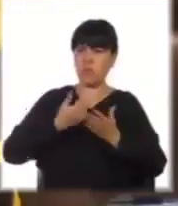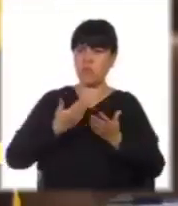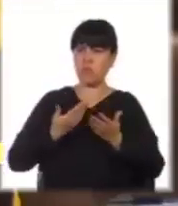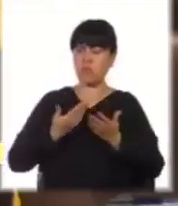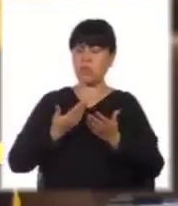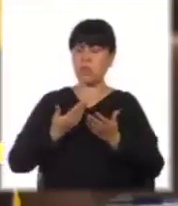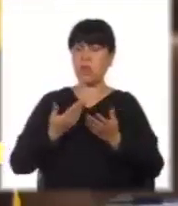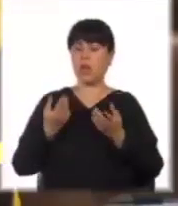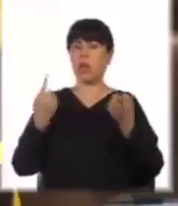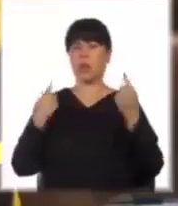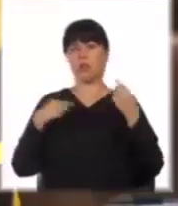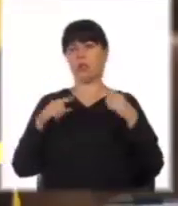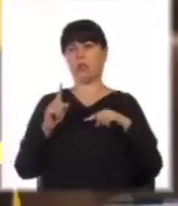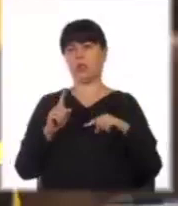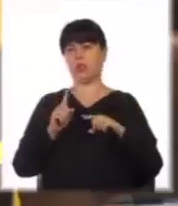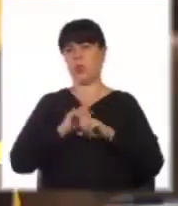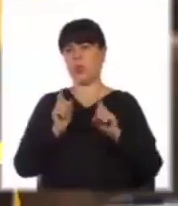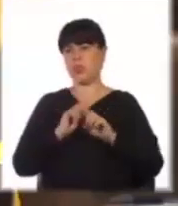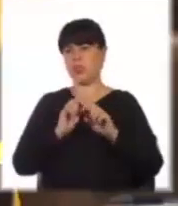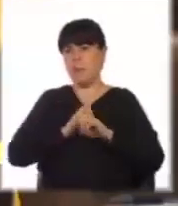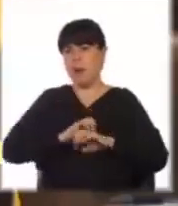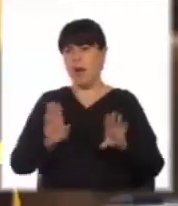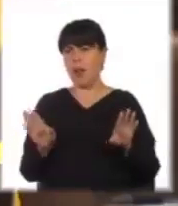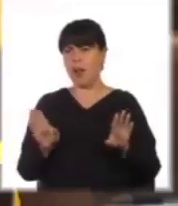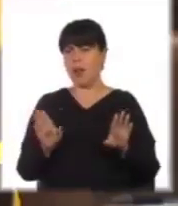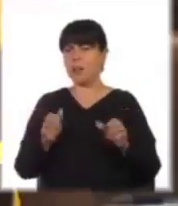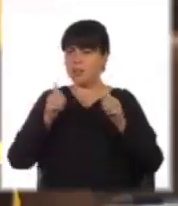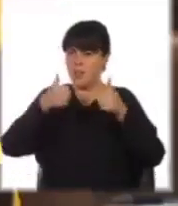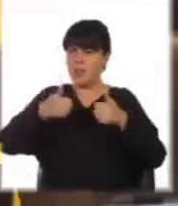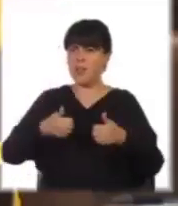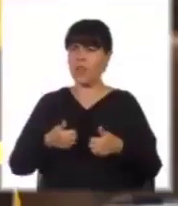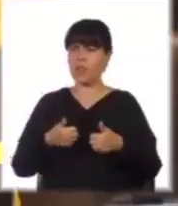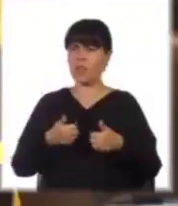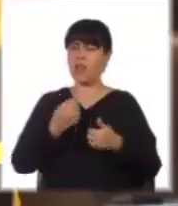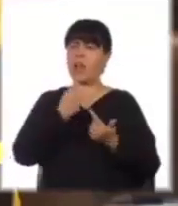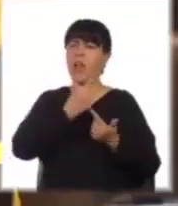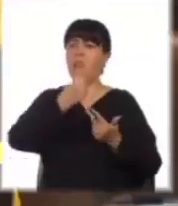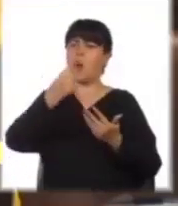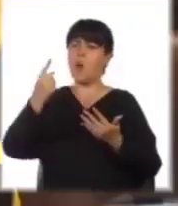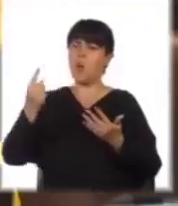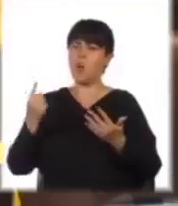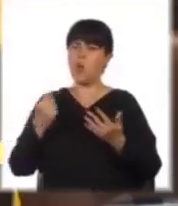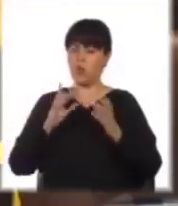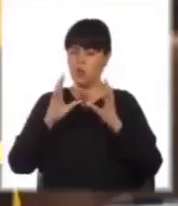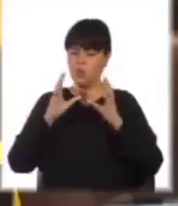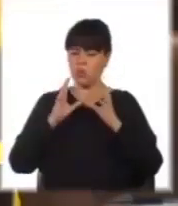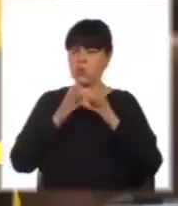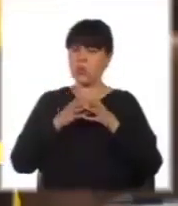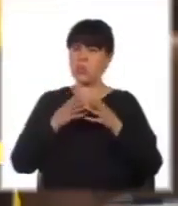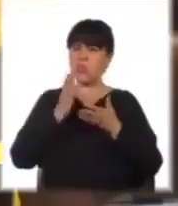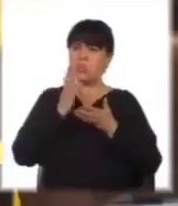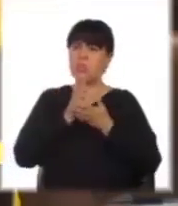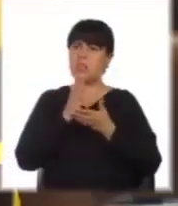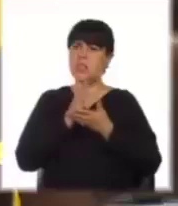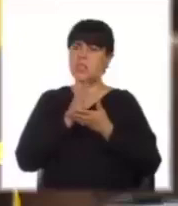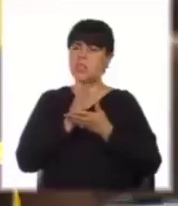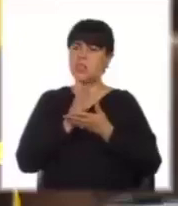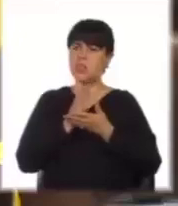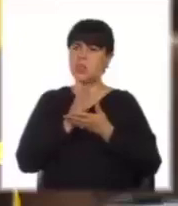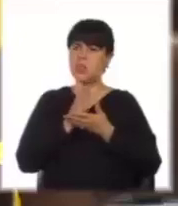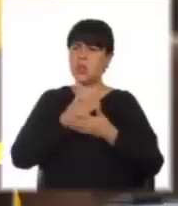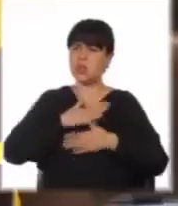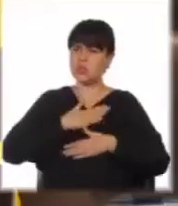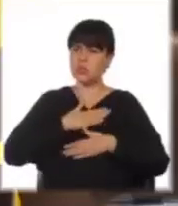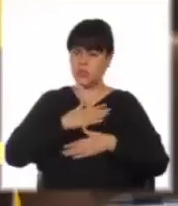Entonces, eso no está mal, señor presidente, está muy bien, porque cada uno de nosotros tenemos el derecho a hacer